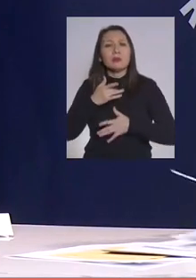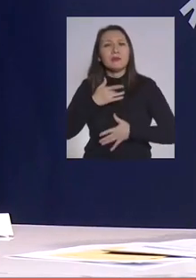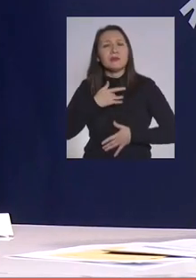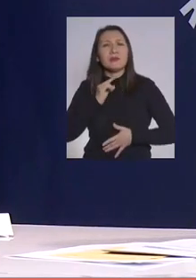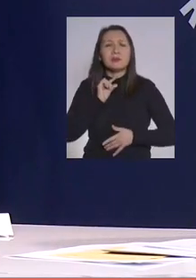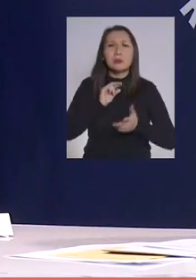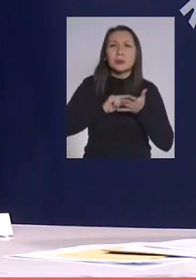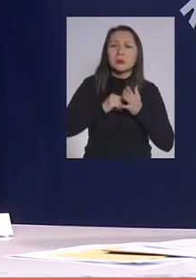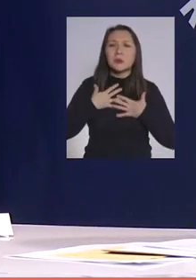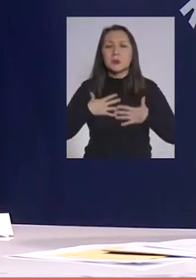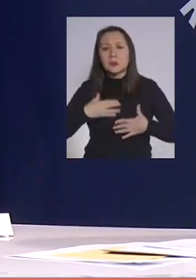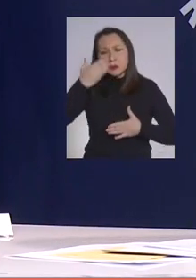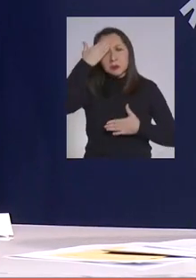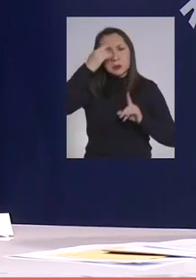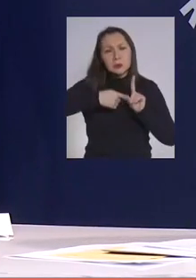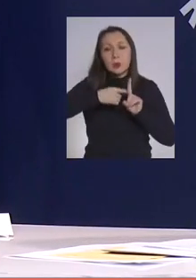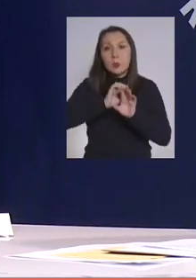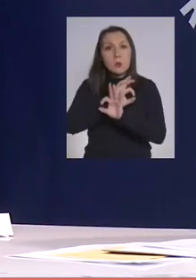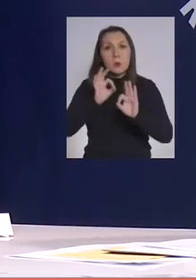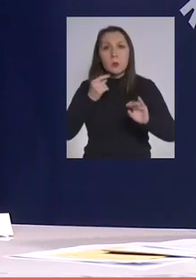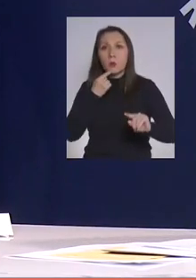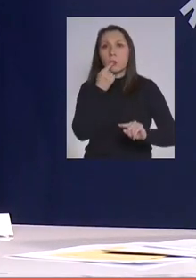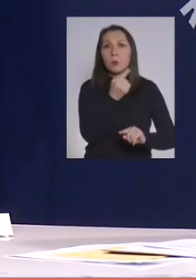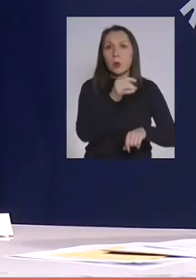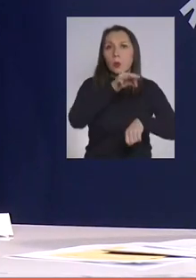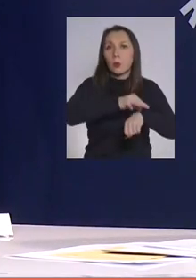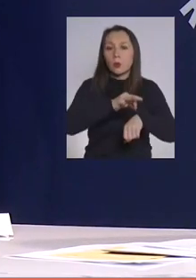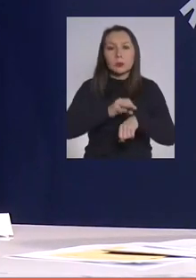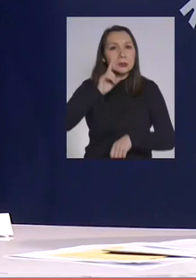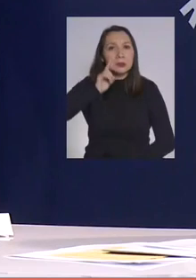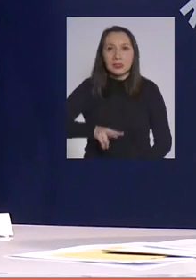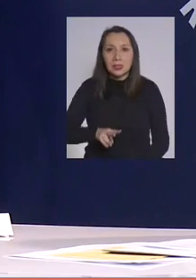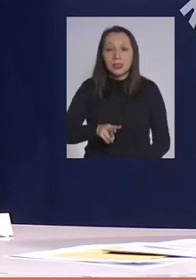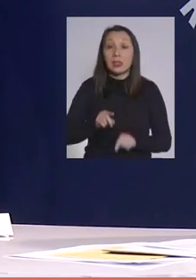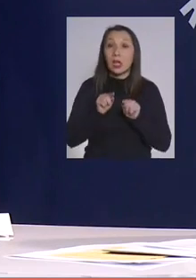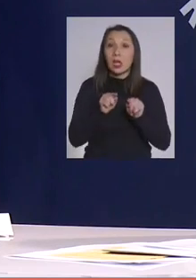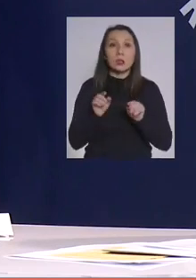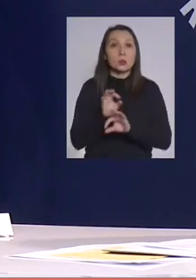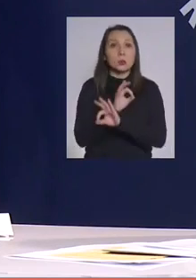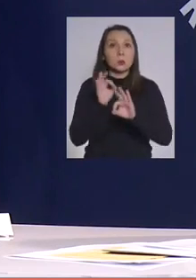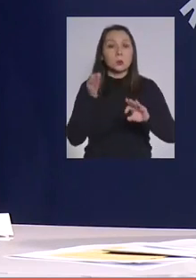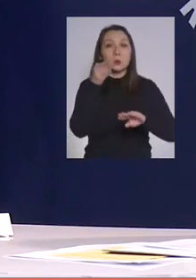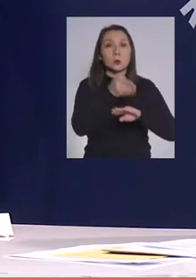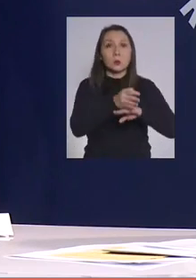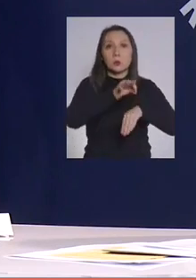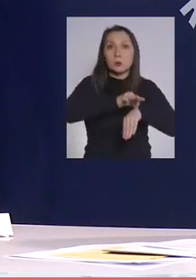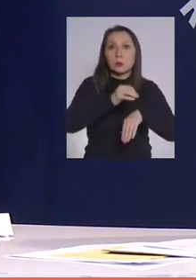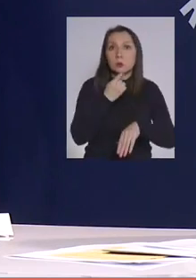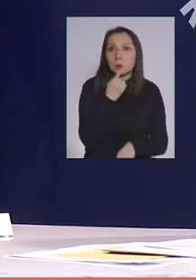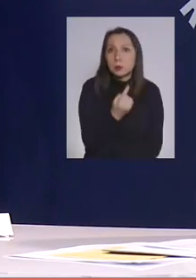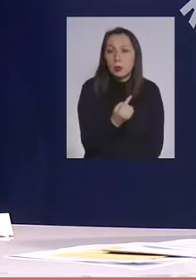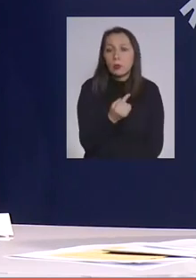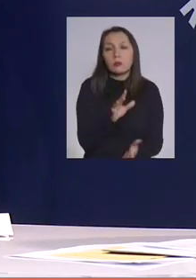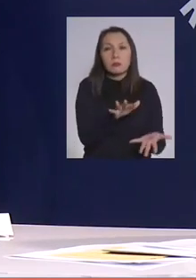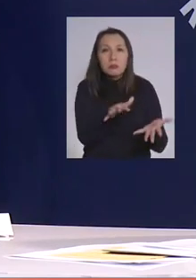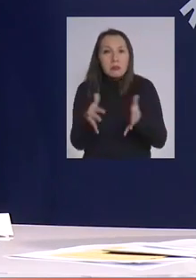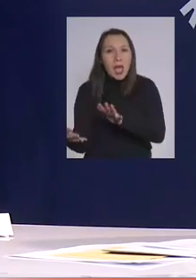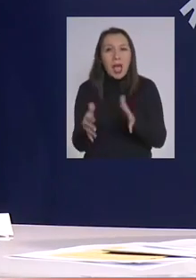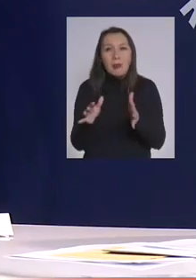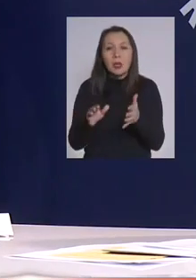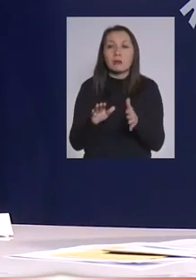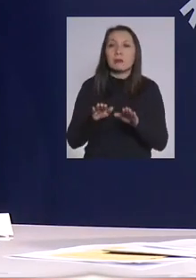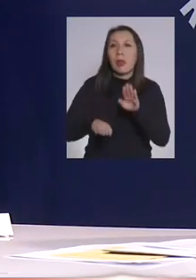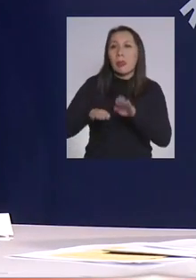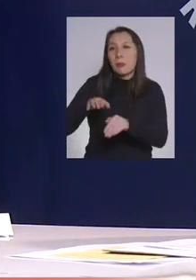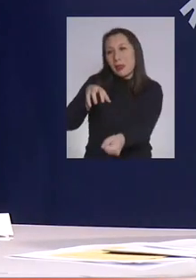sintomatología y no habían consultado eso significa que no habían consultado y de ellos aproximadamente dependiendo